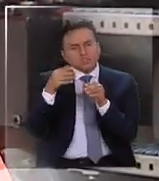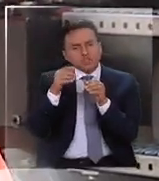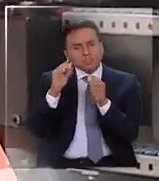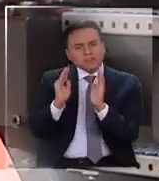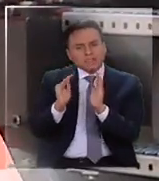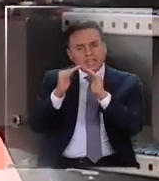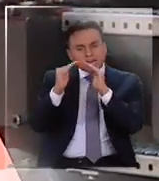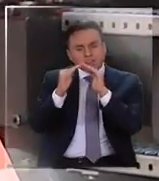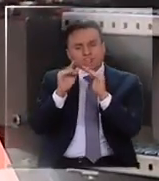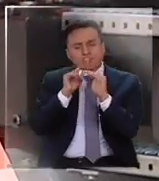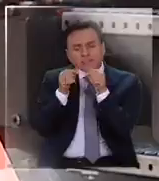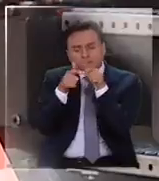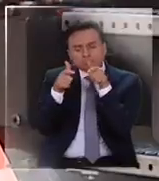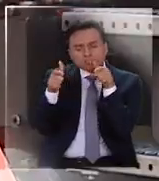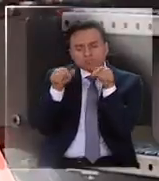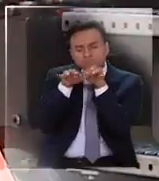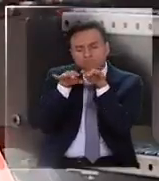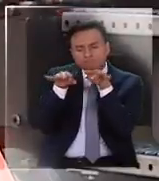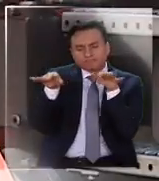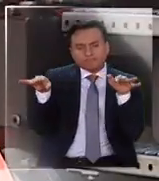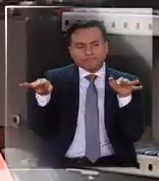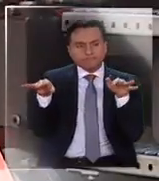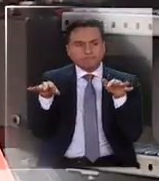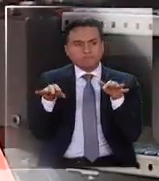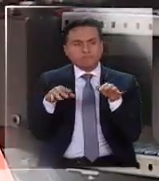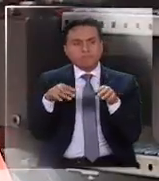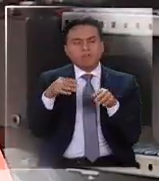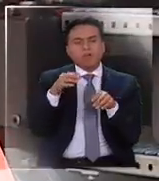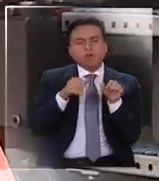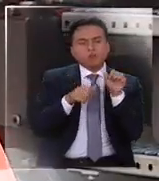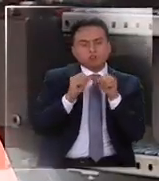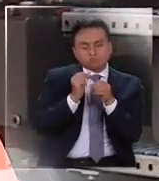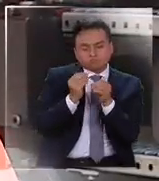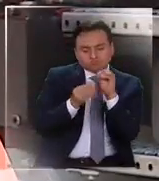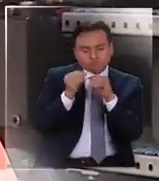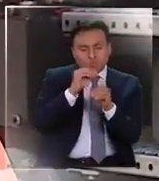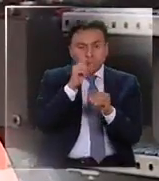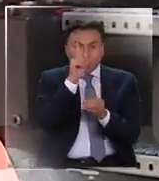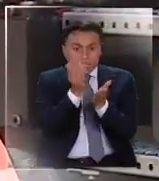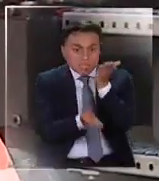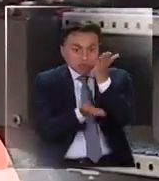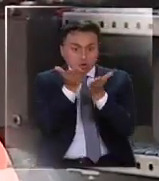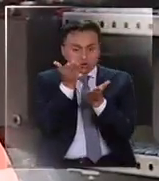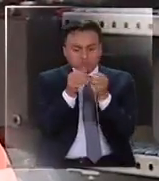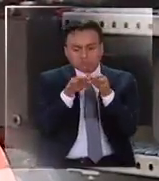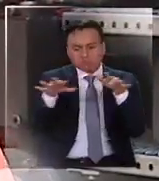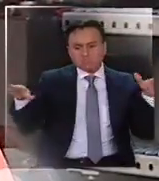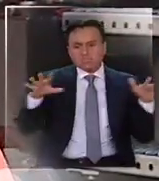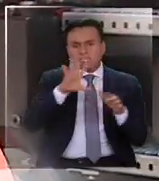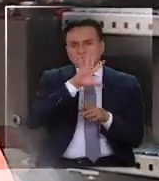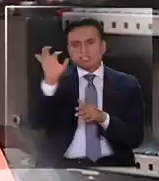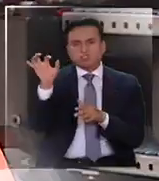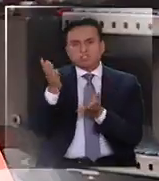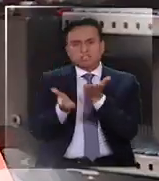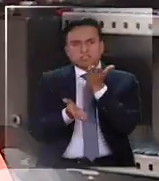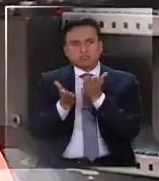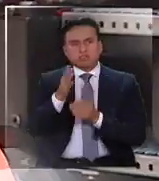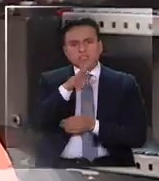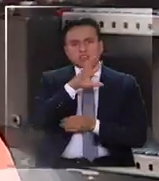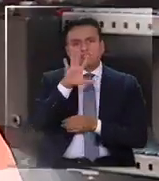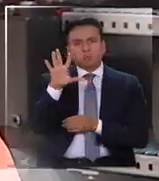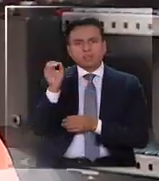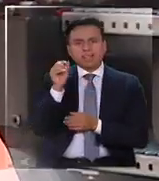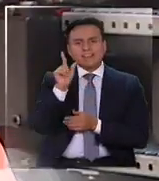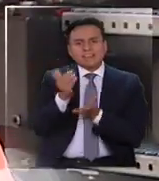expansión. En el caso de una explosión por combustión, un litro se expande 500 litros o 550